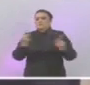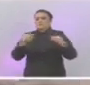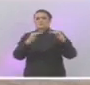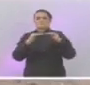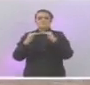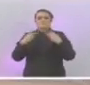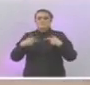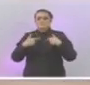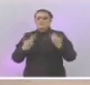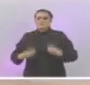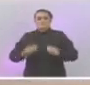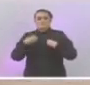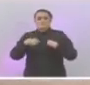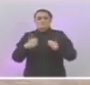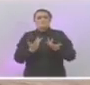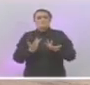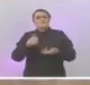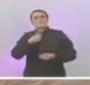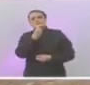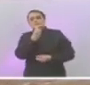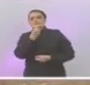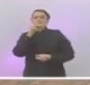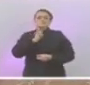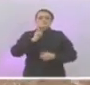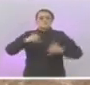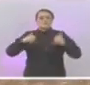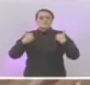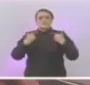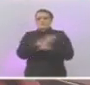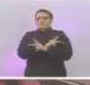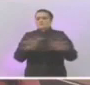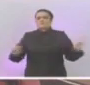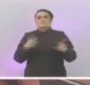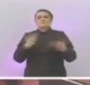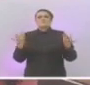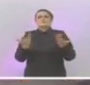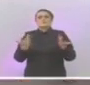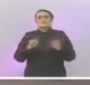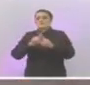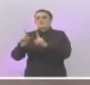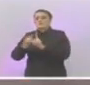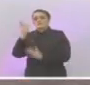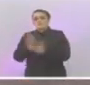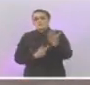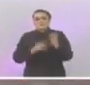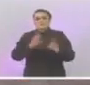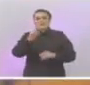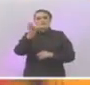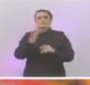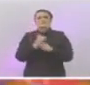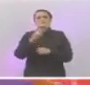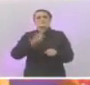la población. Para nuestras niñas, niños y jóvenes, trabajamos a través de una serie de programas que opera el DIF